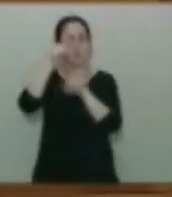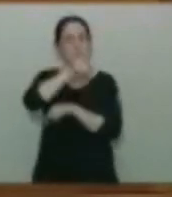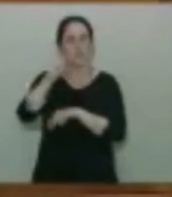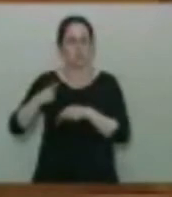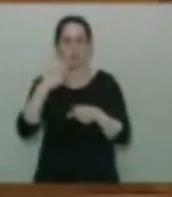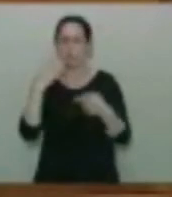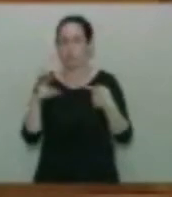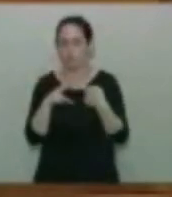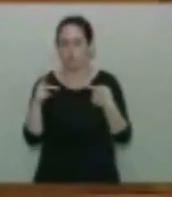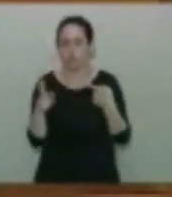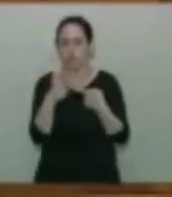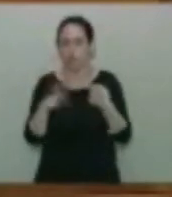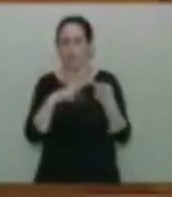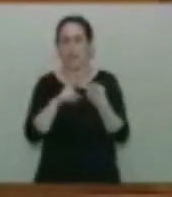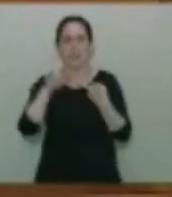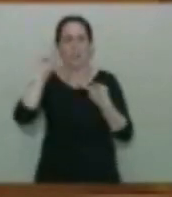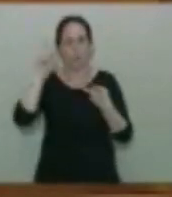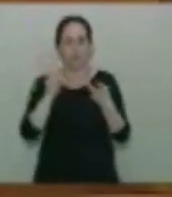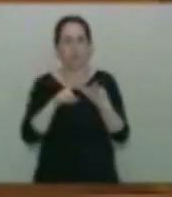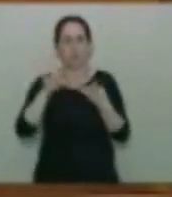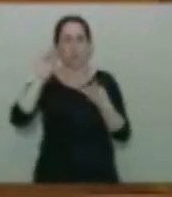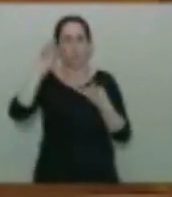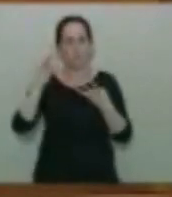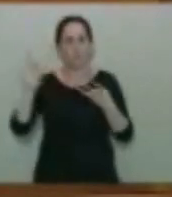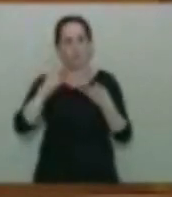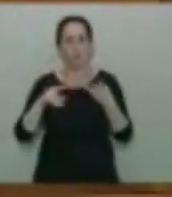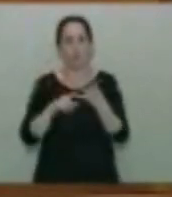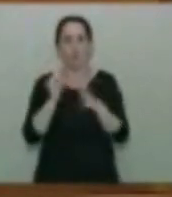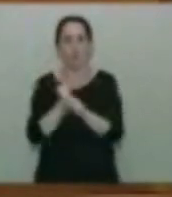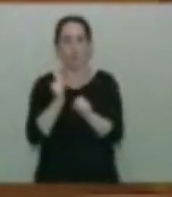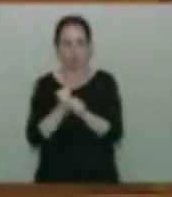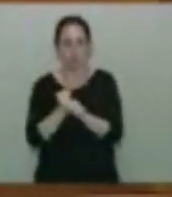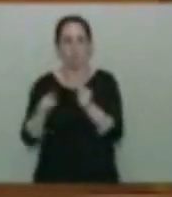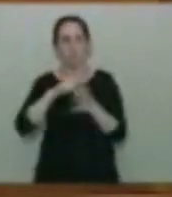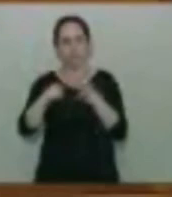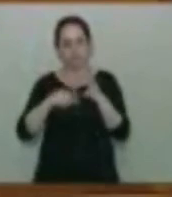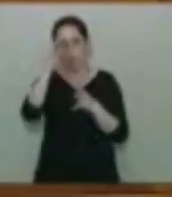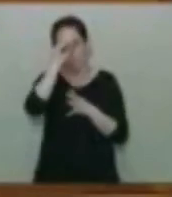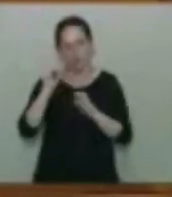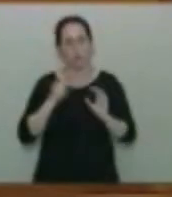sociales, las de educativas, las de formación o las del empleo. Esa es nuestra opción, esta es nuestra